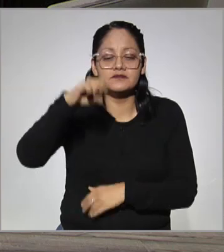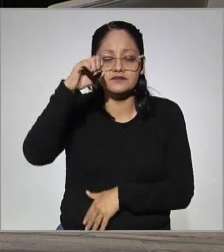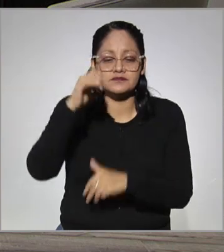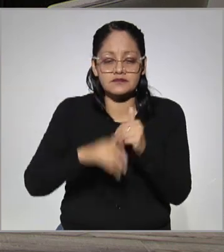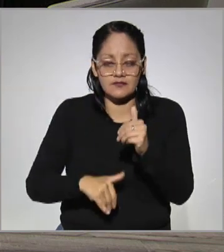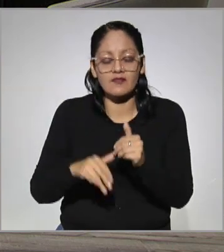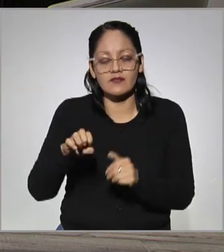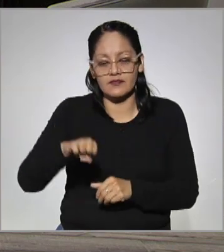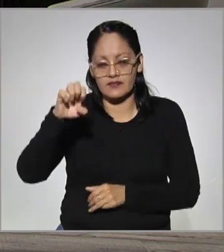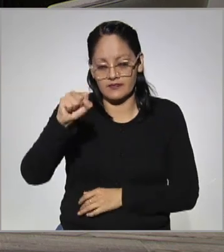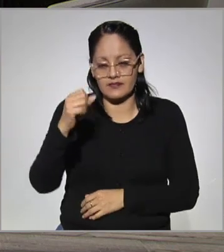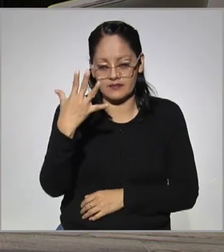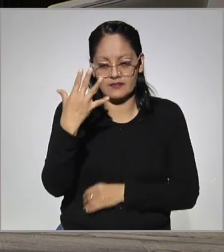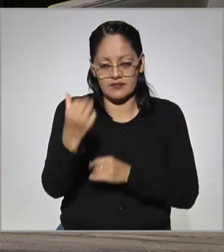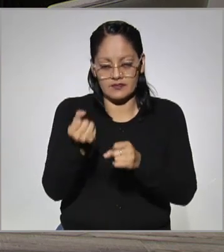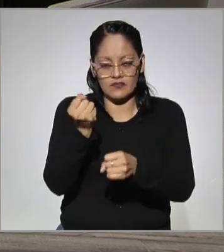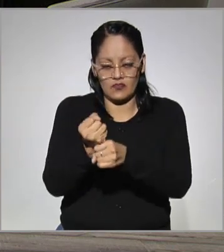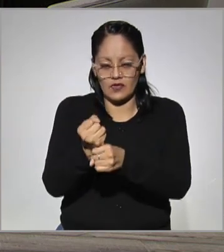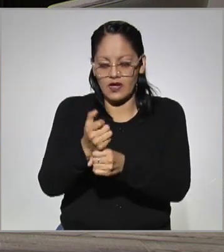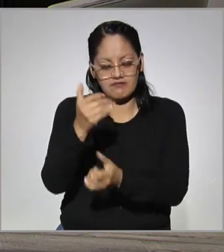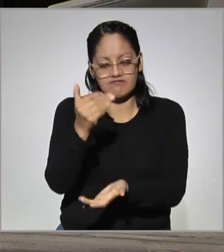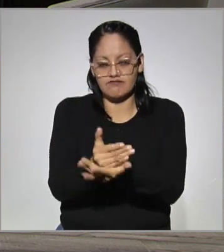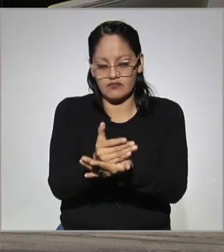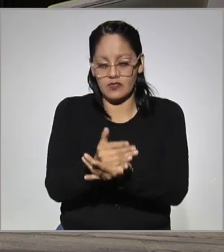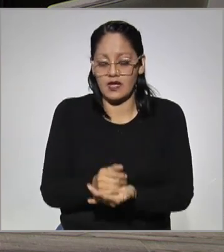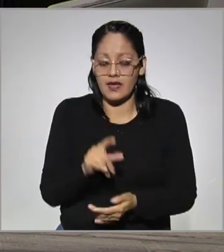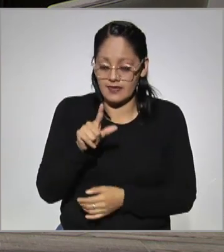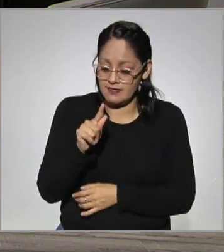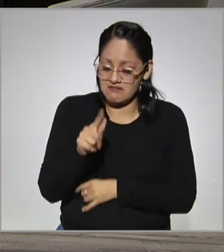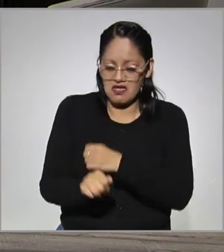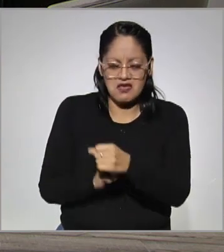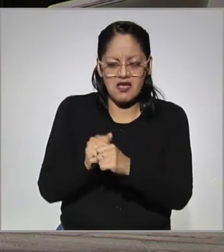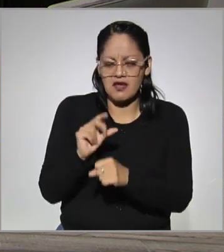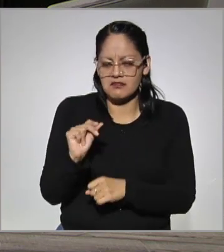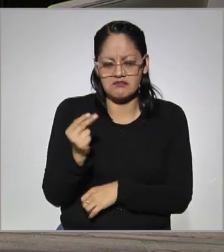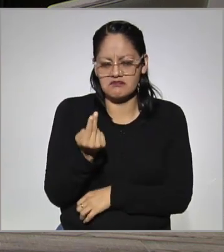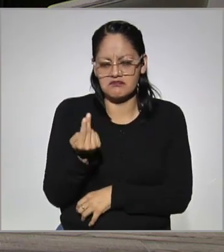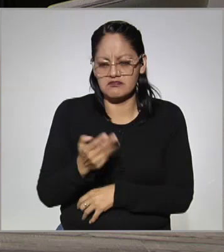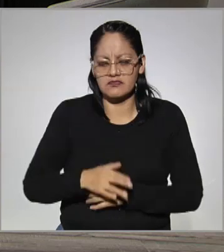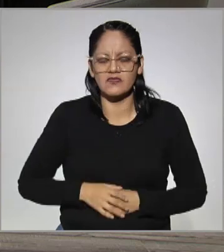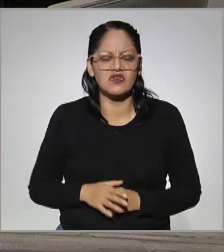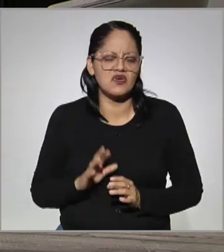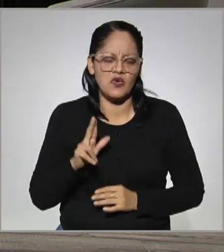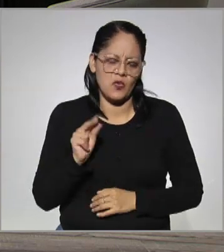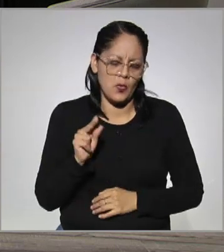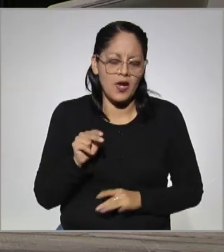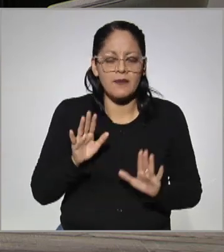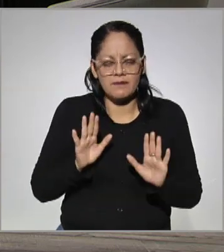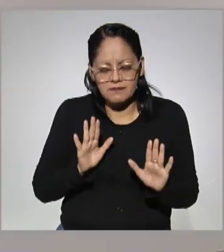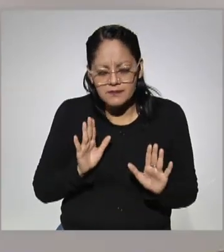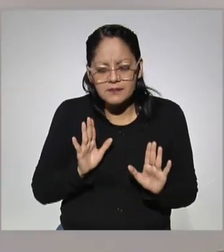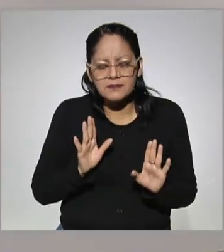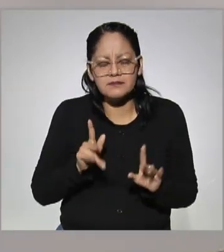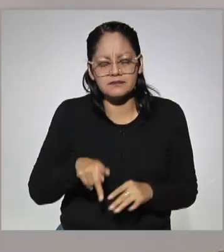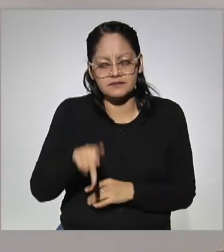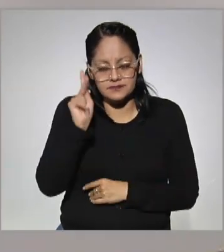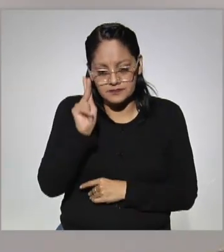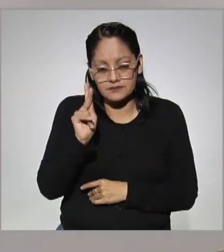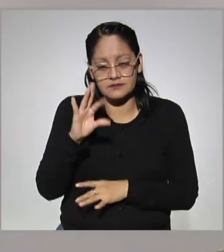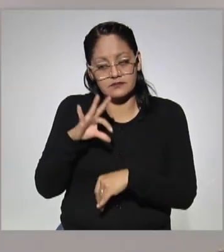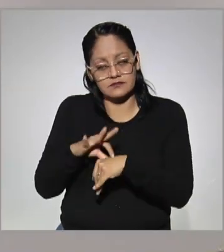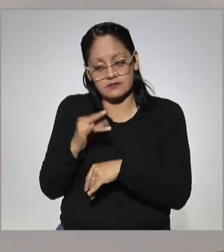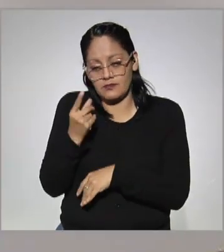es de acuerdo a la norma oficial. A los 70 ya no tengo que hacerme nada. No, salvo cierta